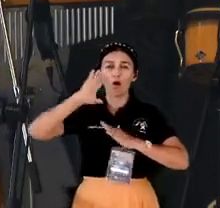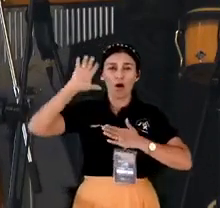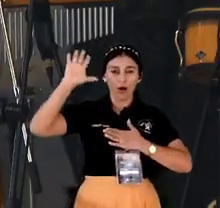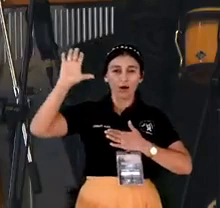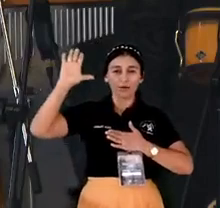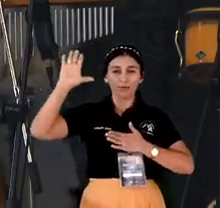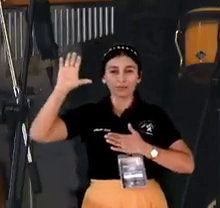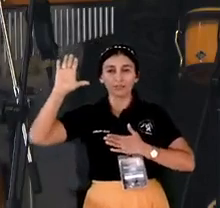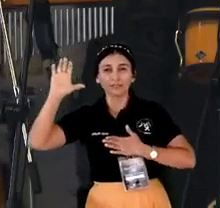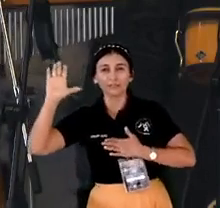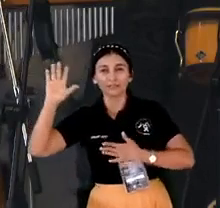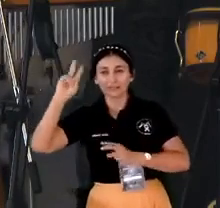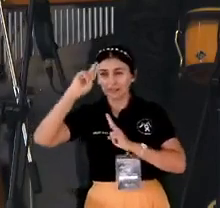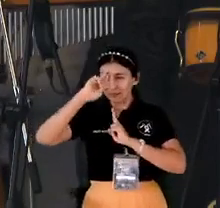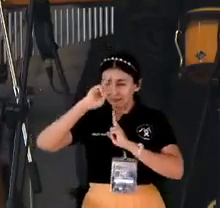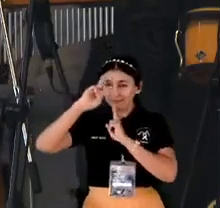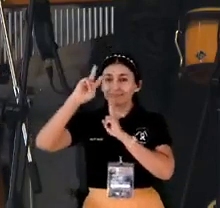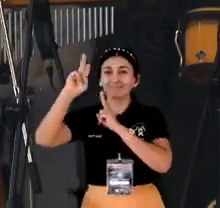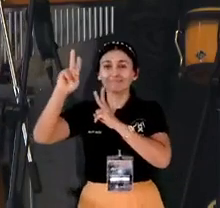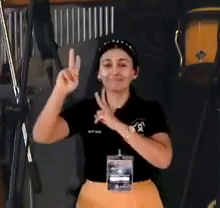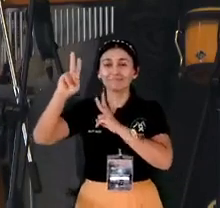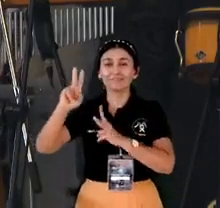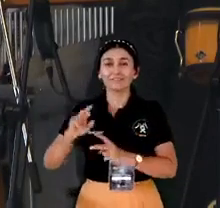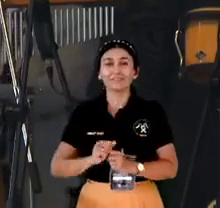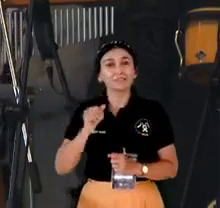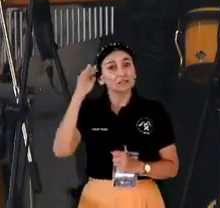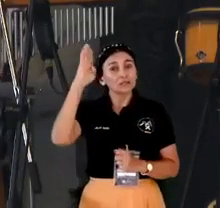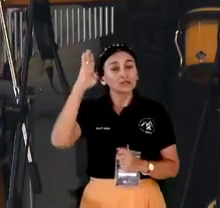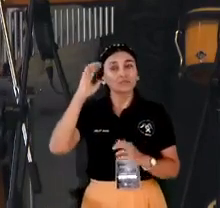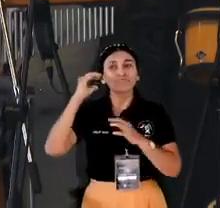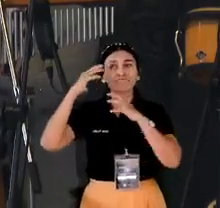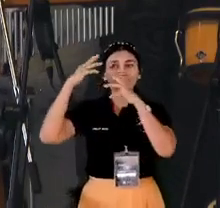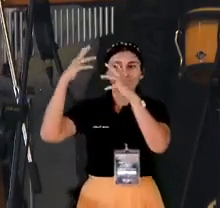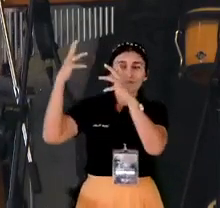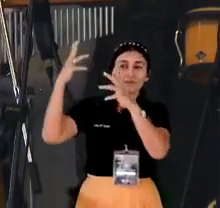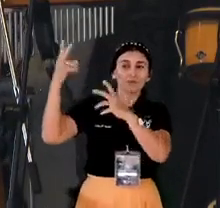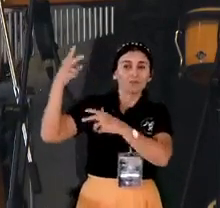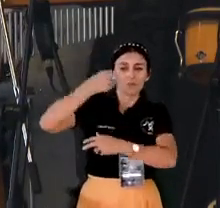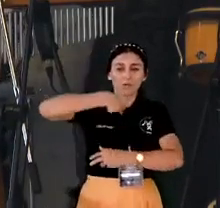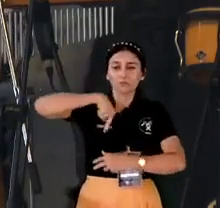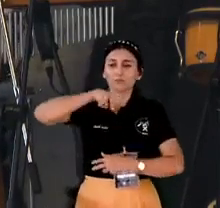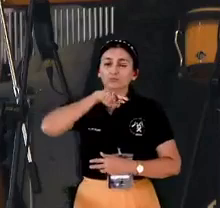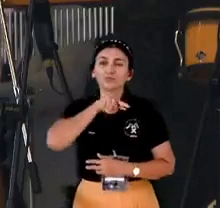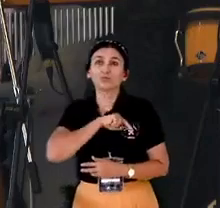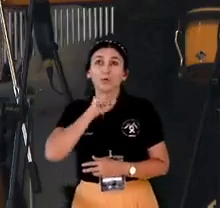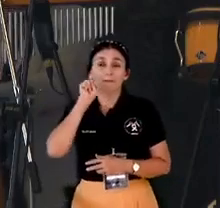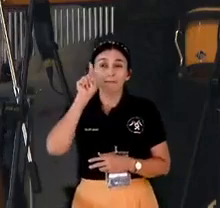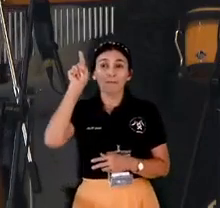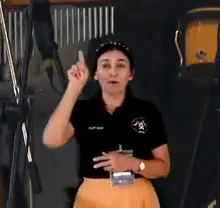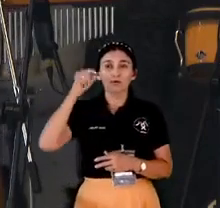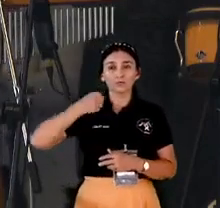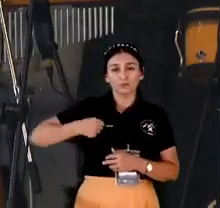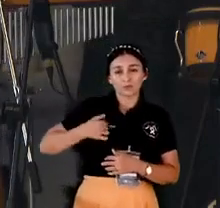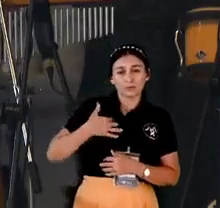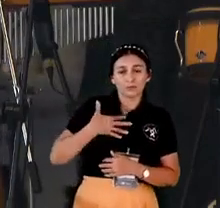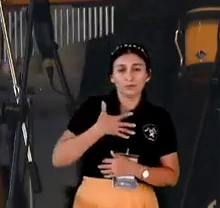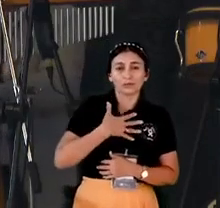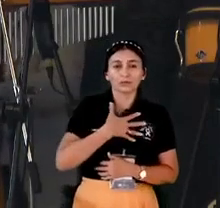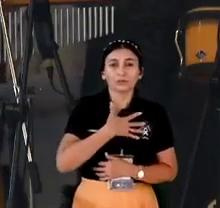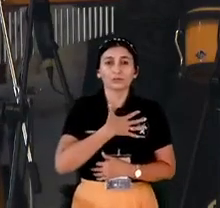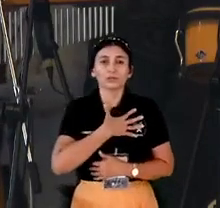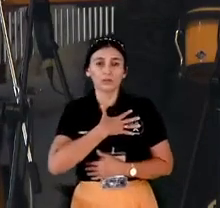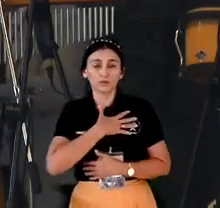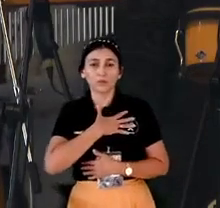Elizabeth, Dios se ha engrandecido para con nosotros con su grande